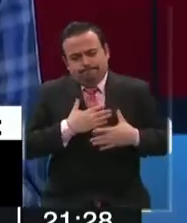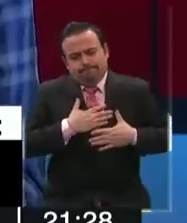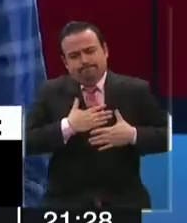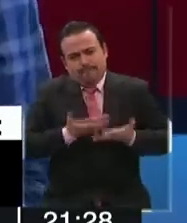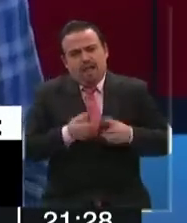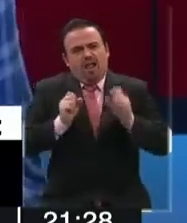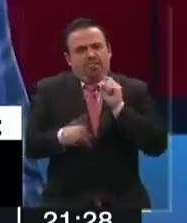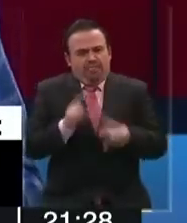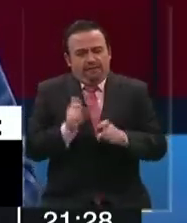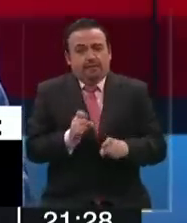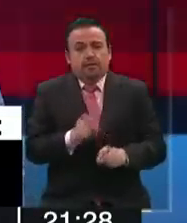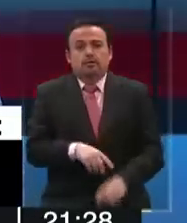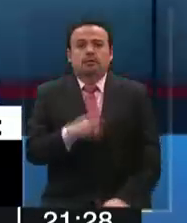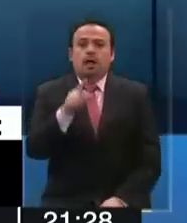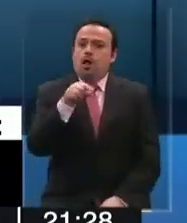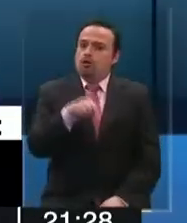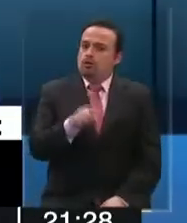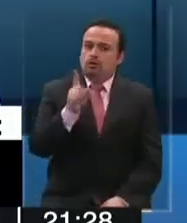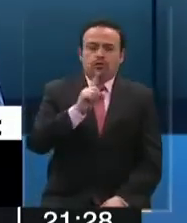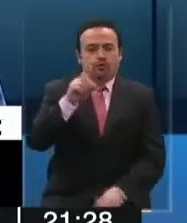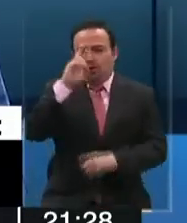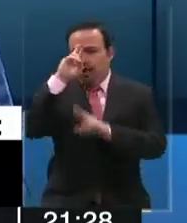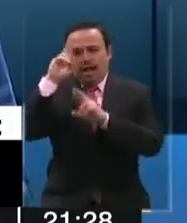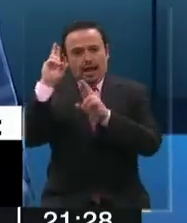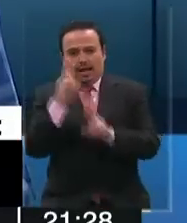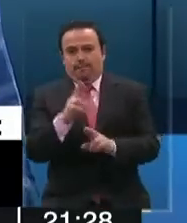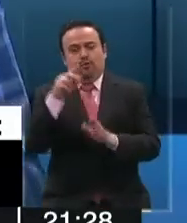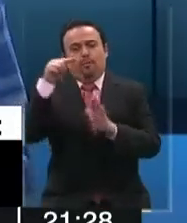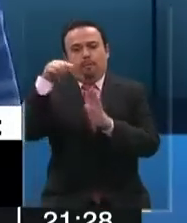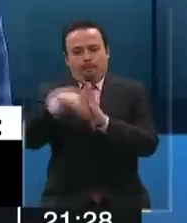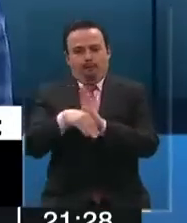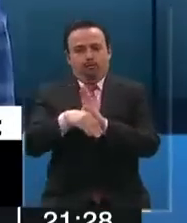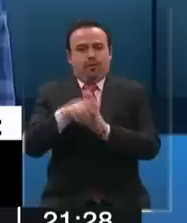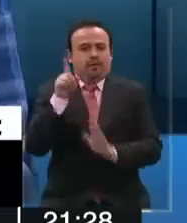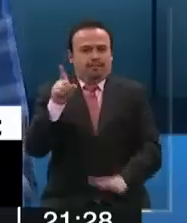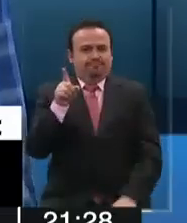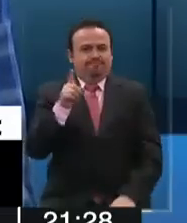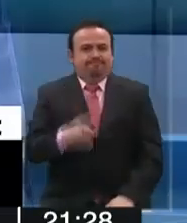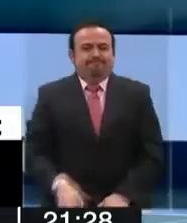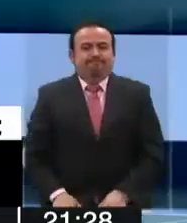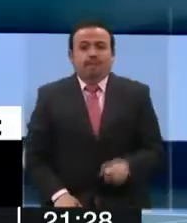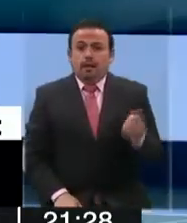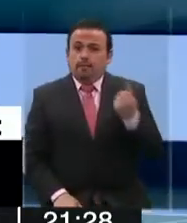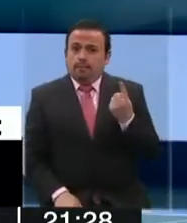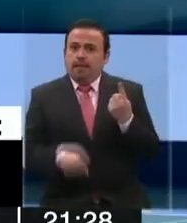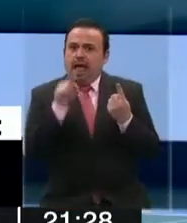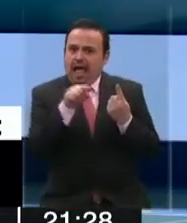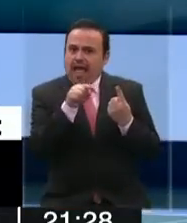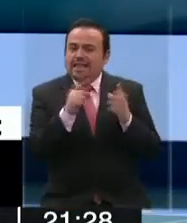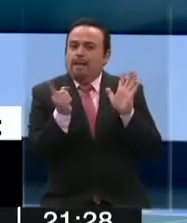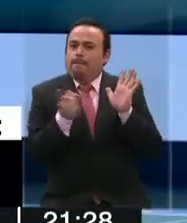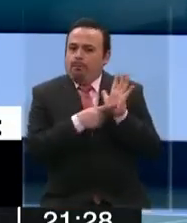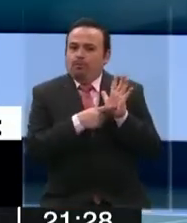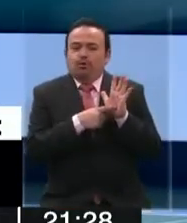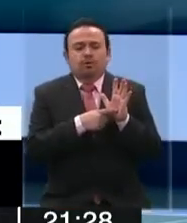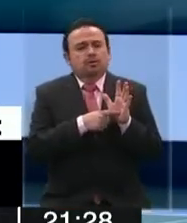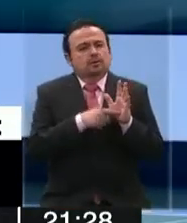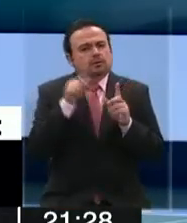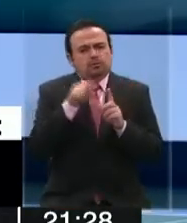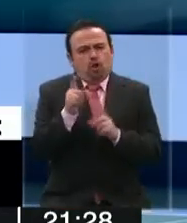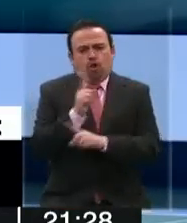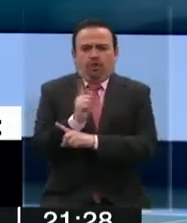defender no son en profundidad Pero y ahí ahí está el punto no Debería